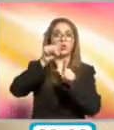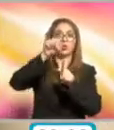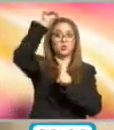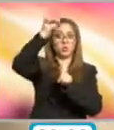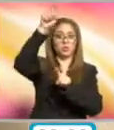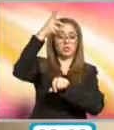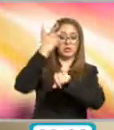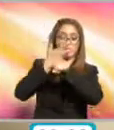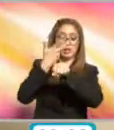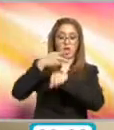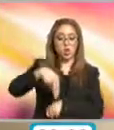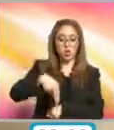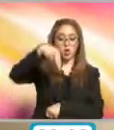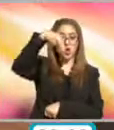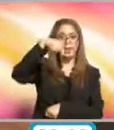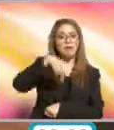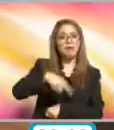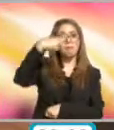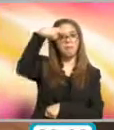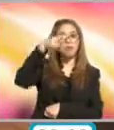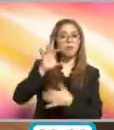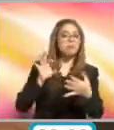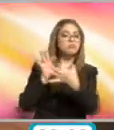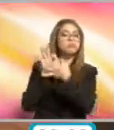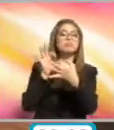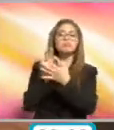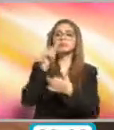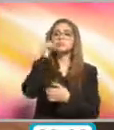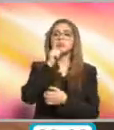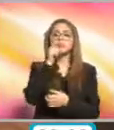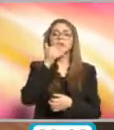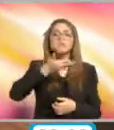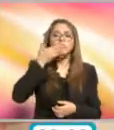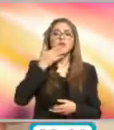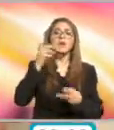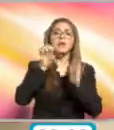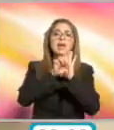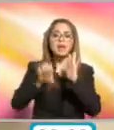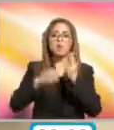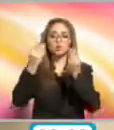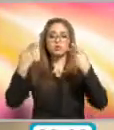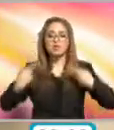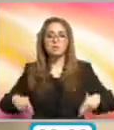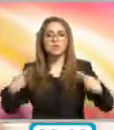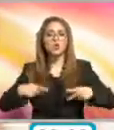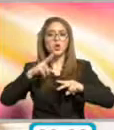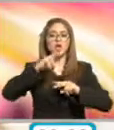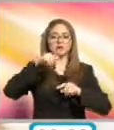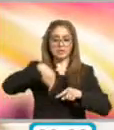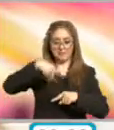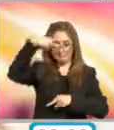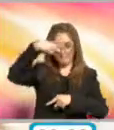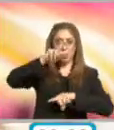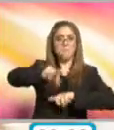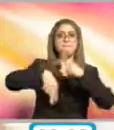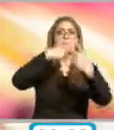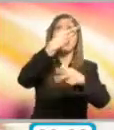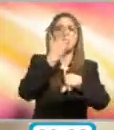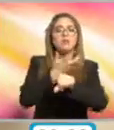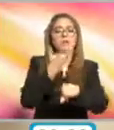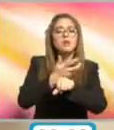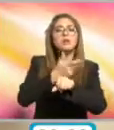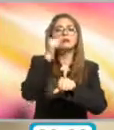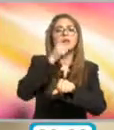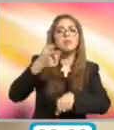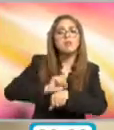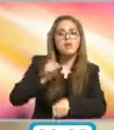prácticamente conviven diariamente y tienen lazos, gente que vive en México trabaja en Estados Unidos y viceversa, y que todos los días cruzan la frontera. También